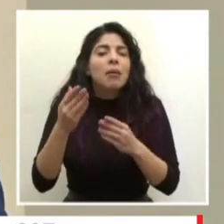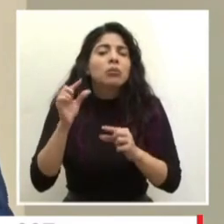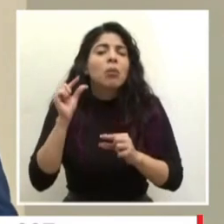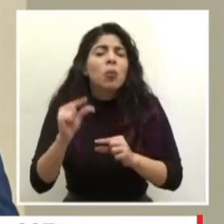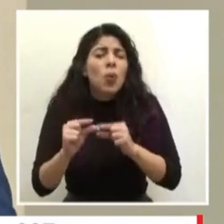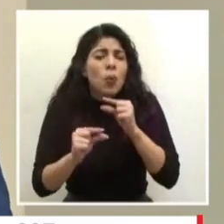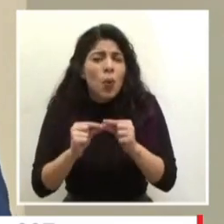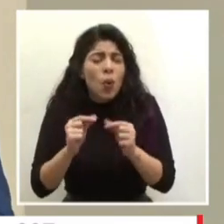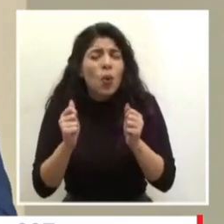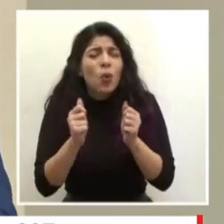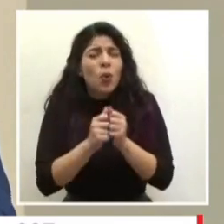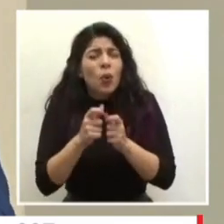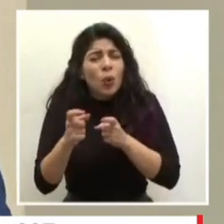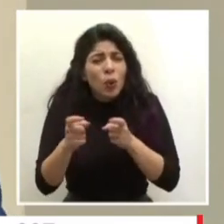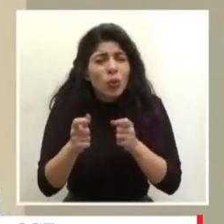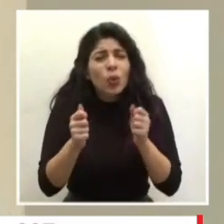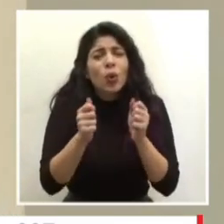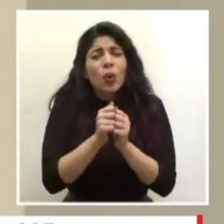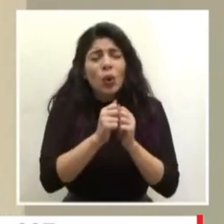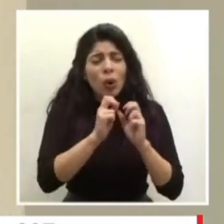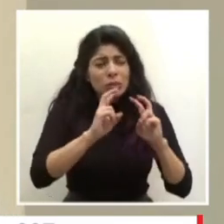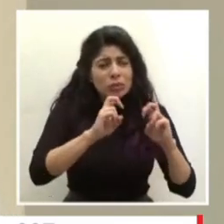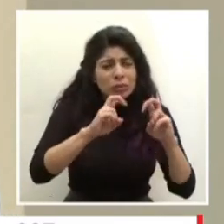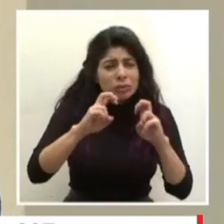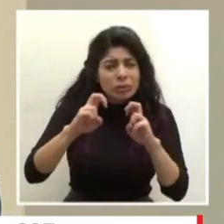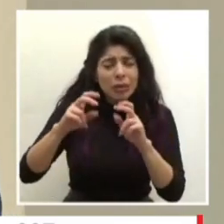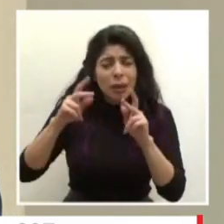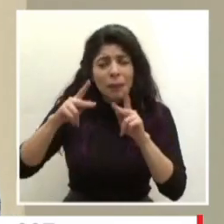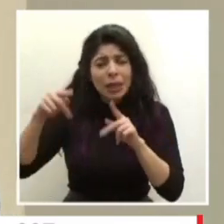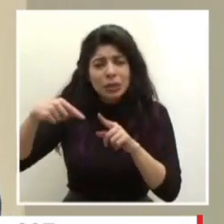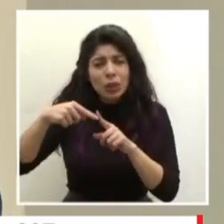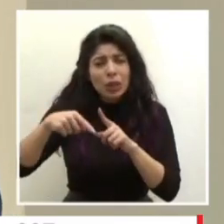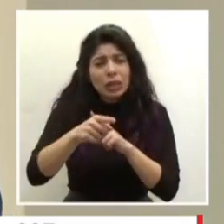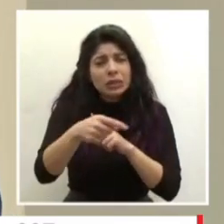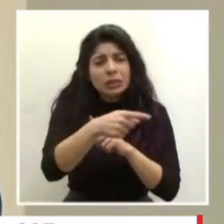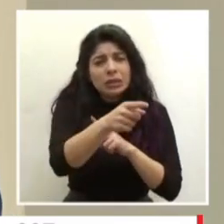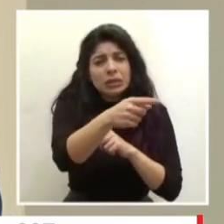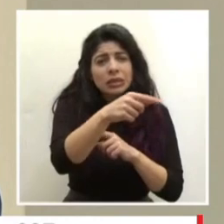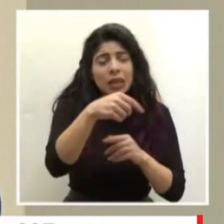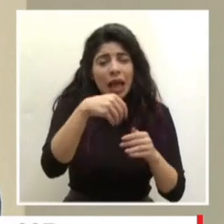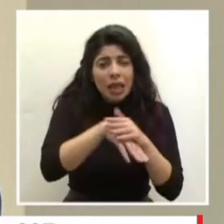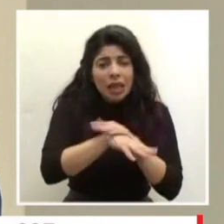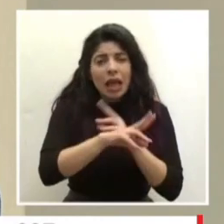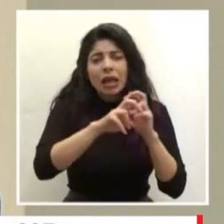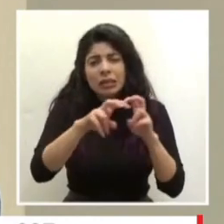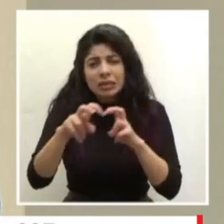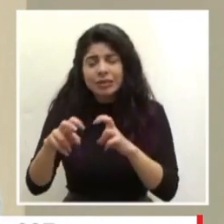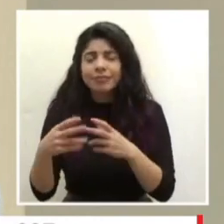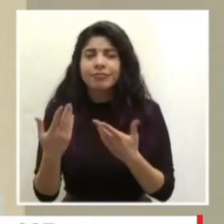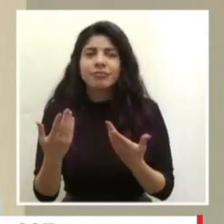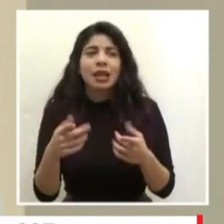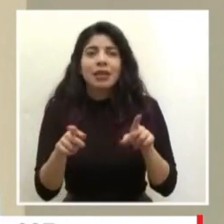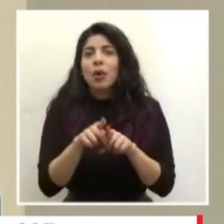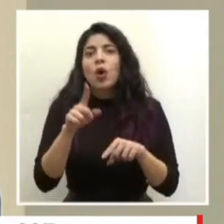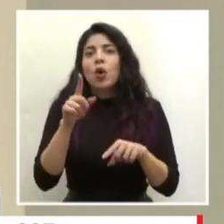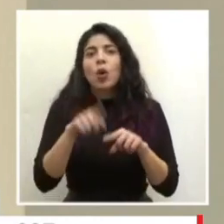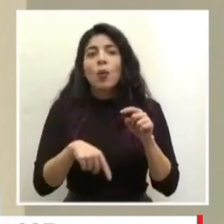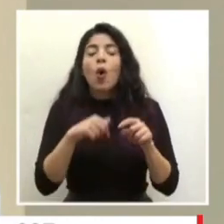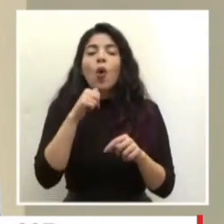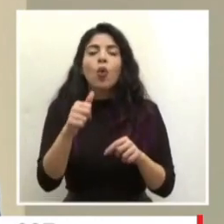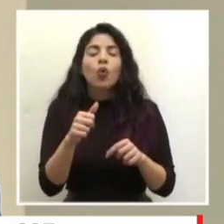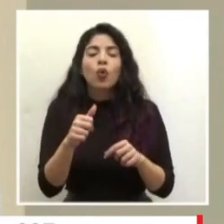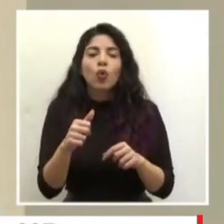con trazabilidad de todo el trayecto de las personas que eventualmente podrían estar ingresando. Incluso no podríamos o no